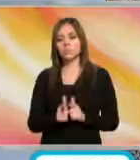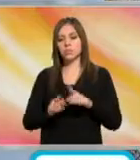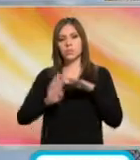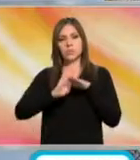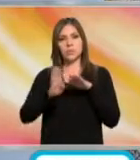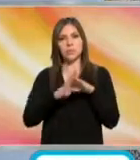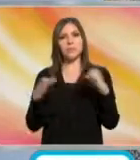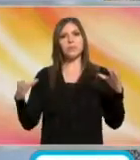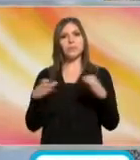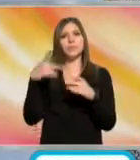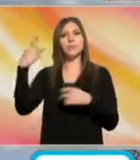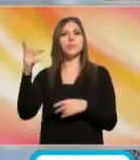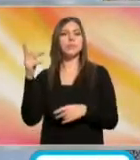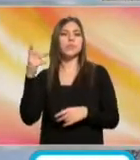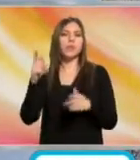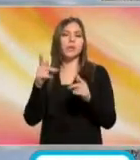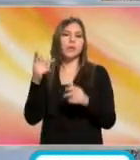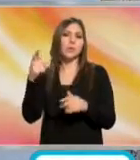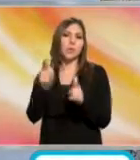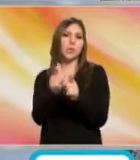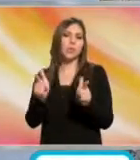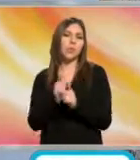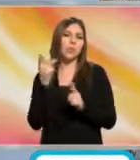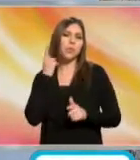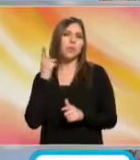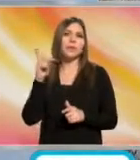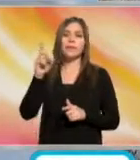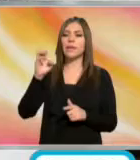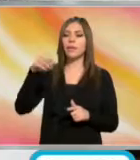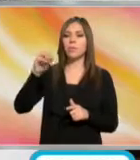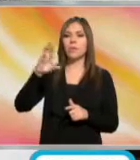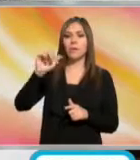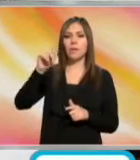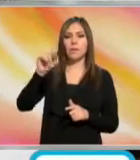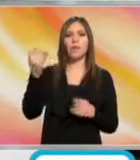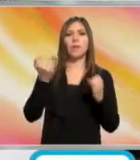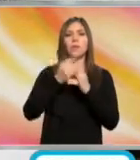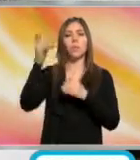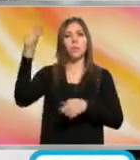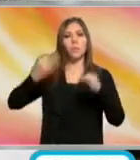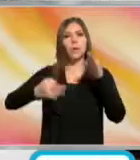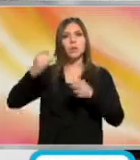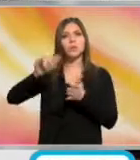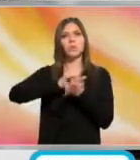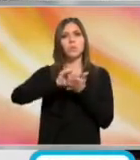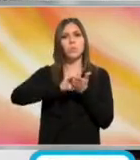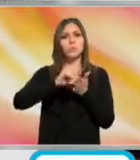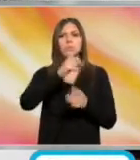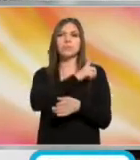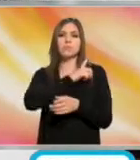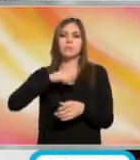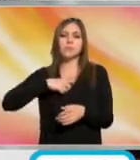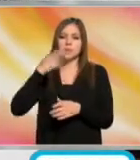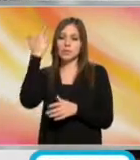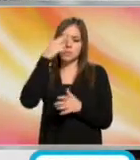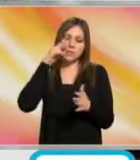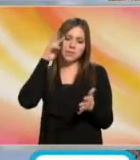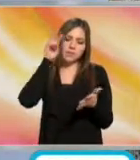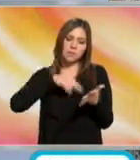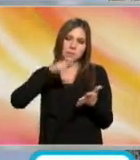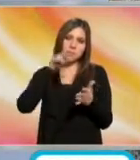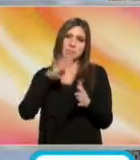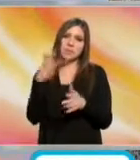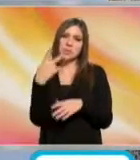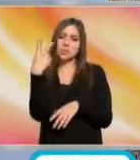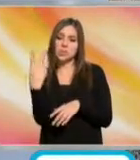hecho, los jueces y procurador de Nueva York también ya se han declarado que van a revisar esto y que les tomará unos 2 o 3 días